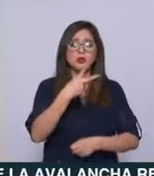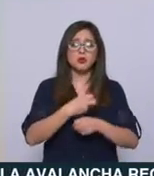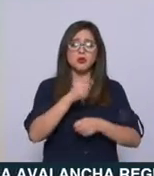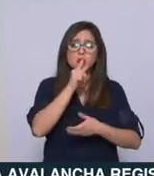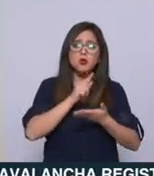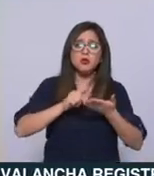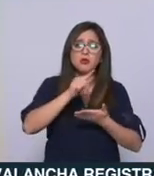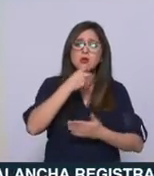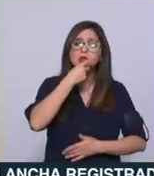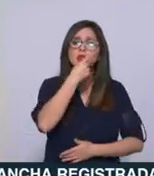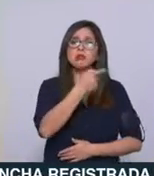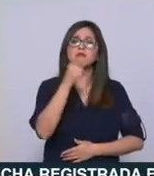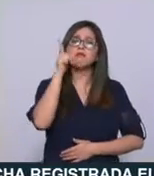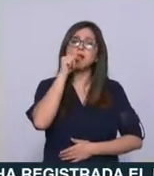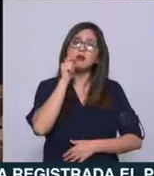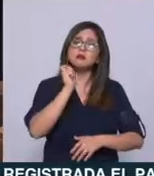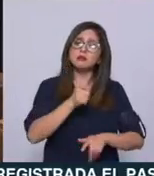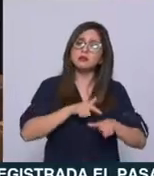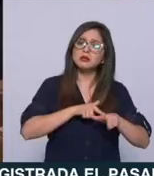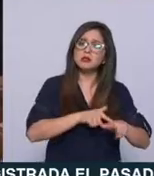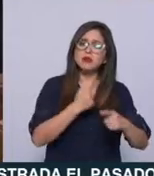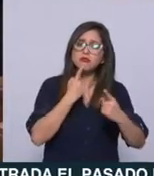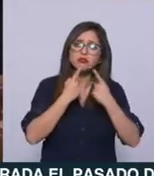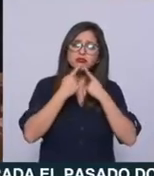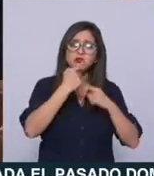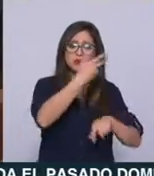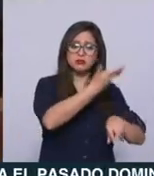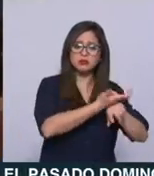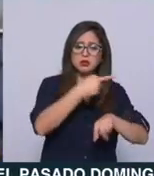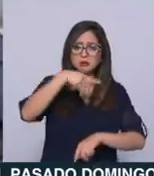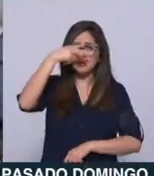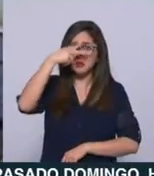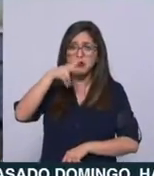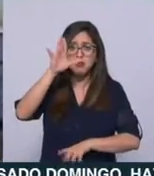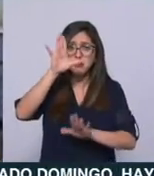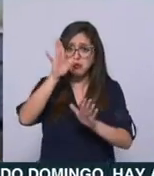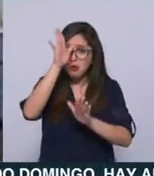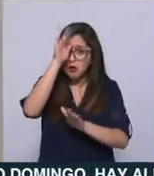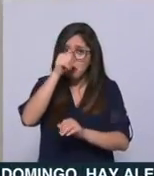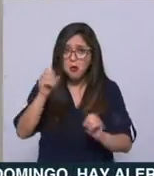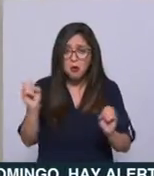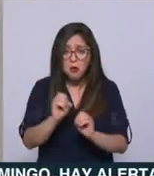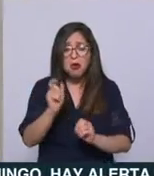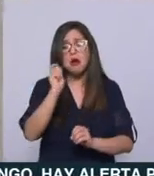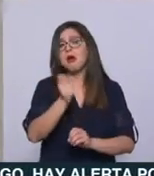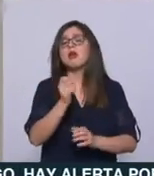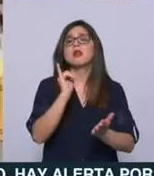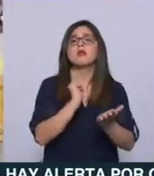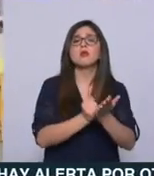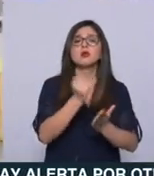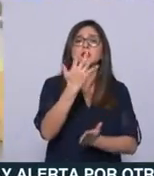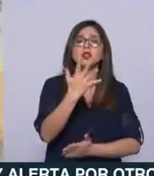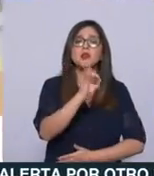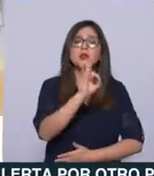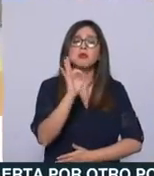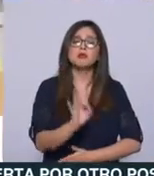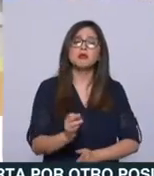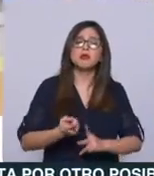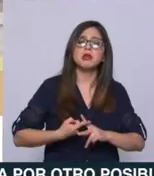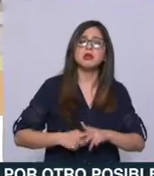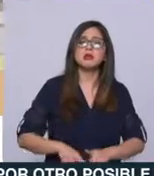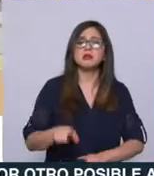mañana continuarán las conversaciones y que de no llegar a un acuerdo, los aranceles del 5% comenzarán el lunes